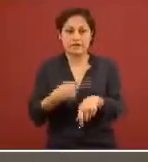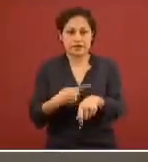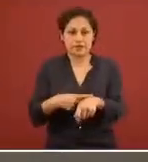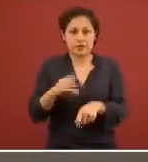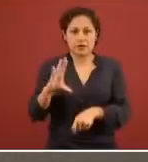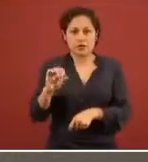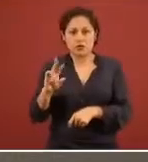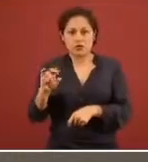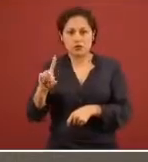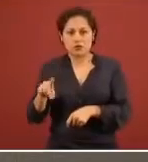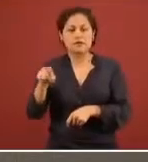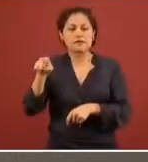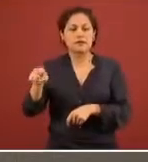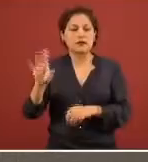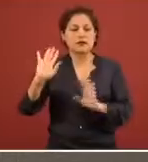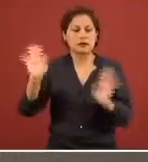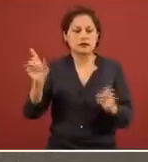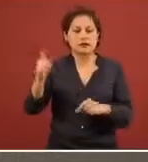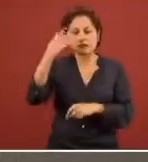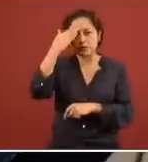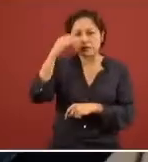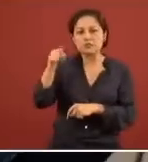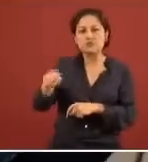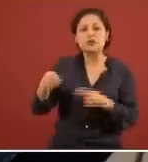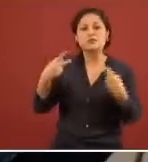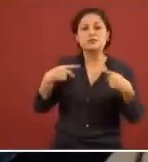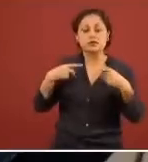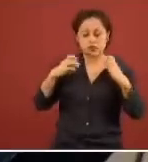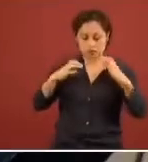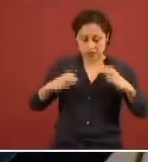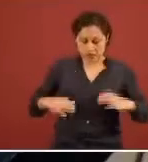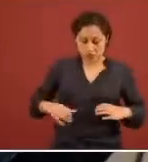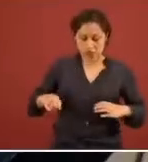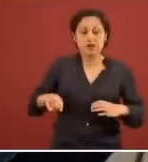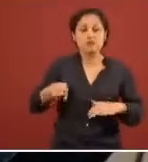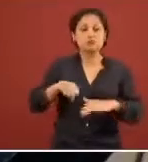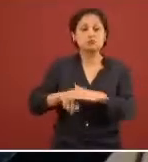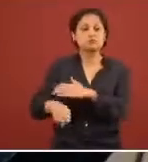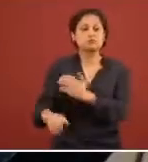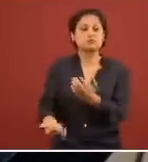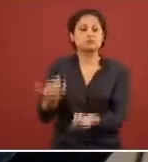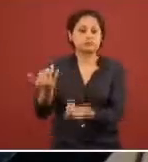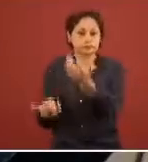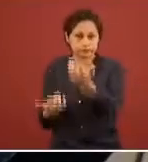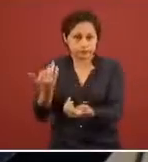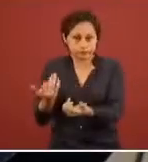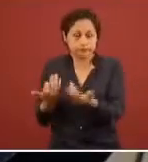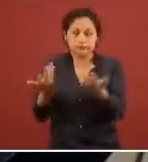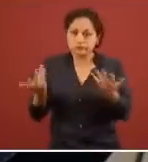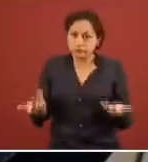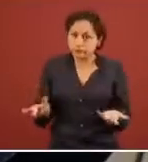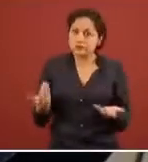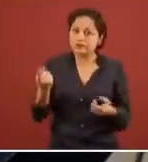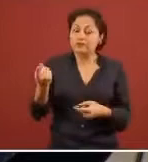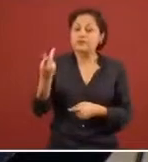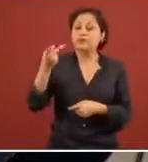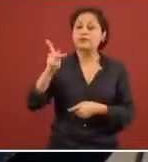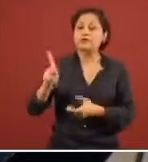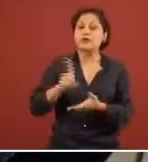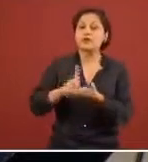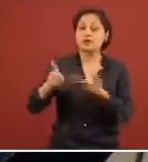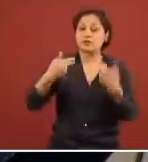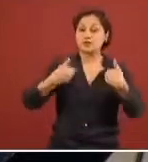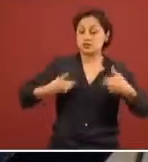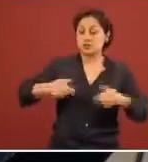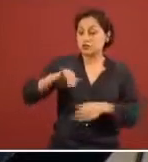se señala que la disposición final del cadáver será lo más pronto posible, preferiblemente mediante cremación. Entonces, el Centro Diocesano para los Derechos Humanos Fray